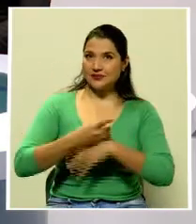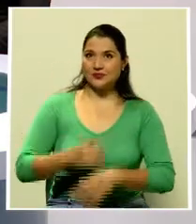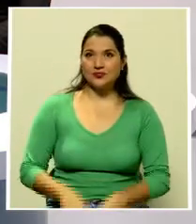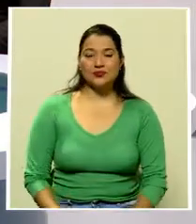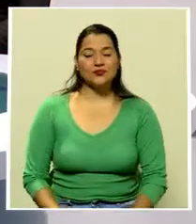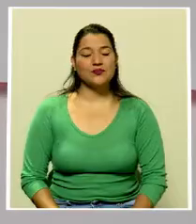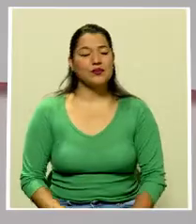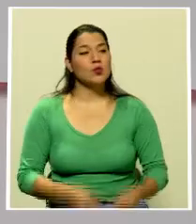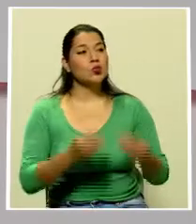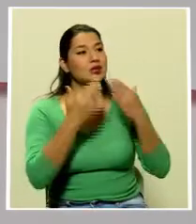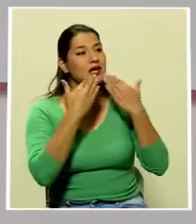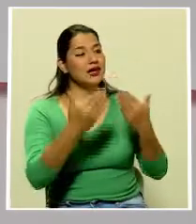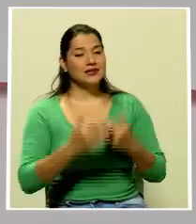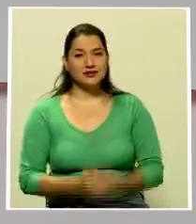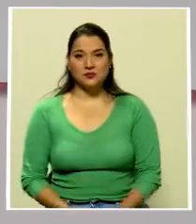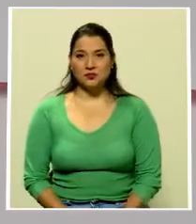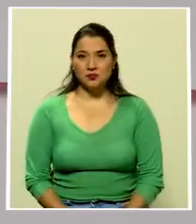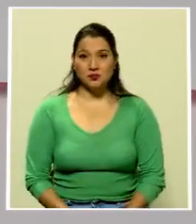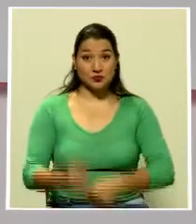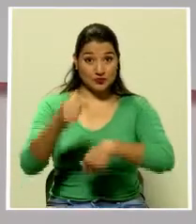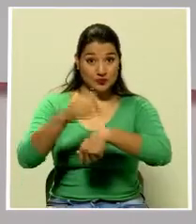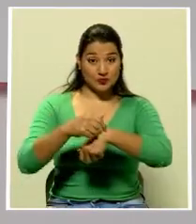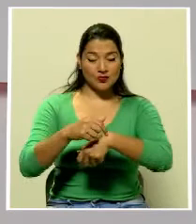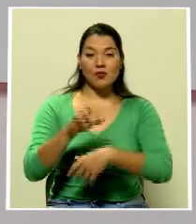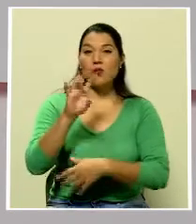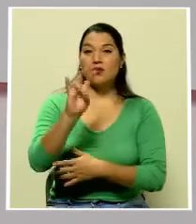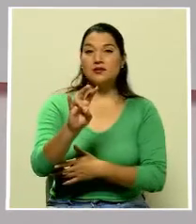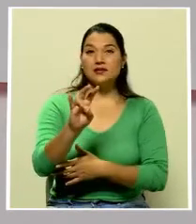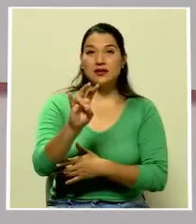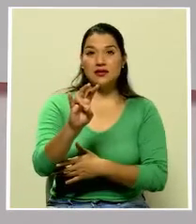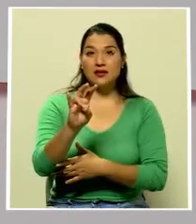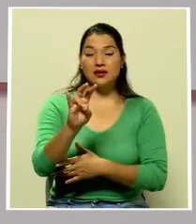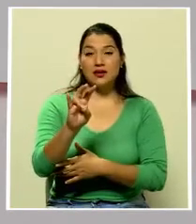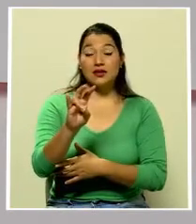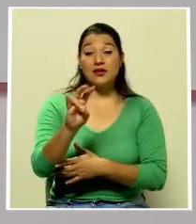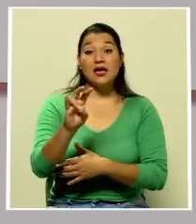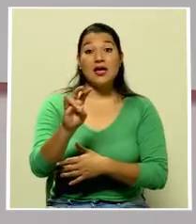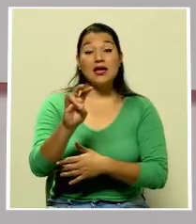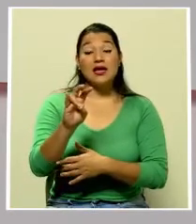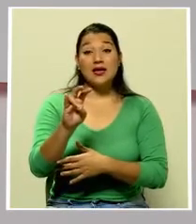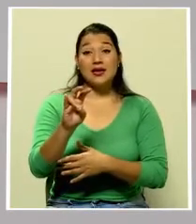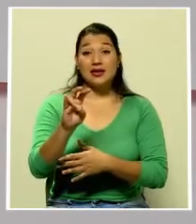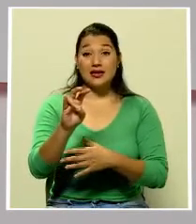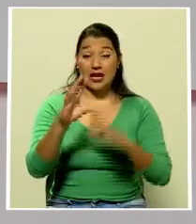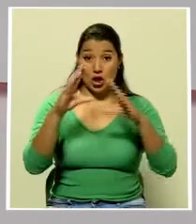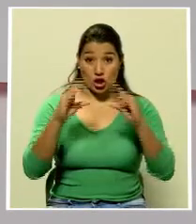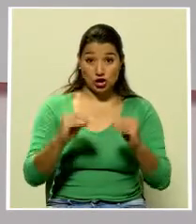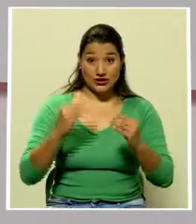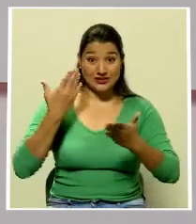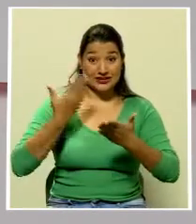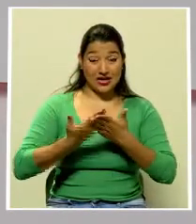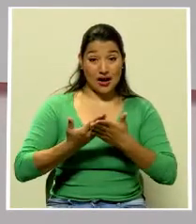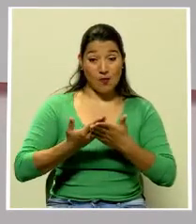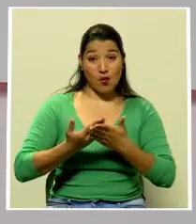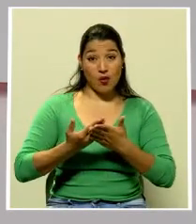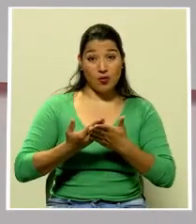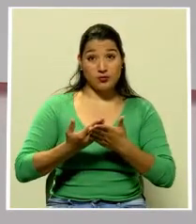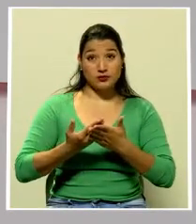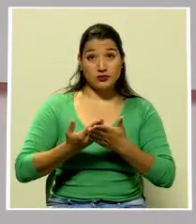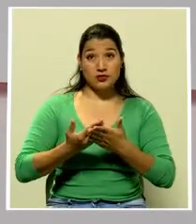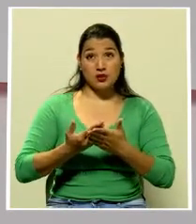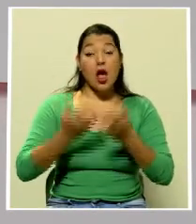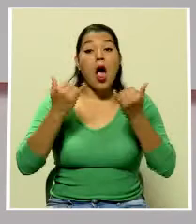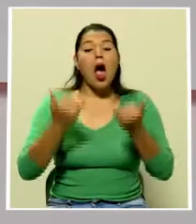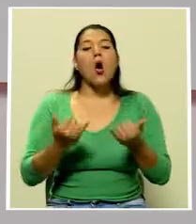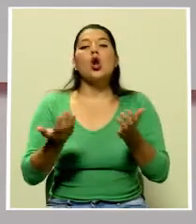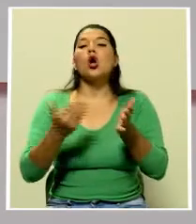es, muchas gracias. A las 7 de la noche llegamos por hoy. Vamos a hacer un